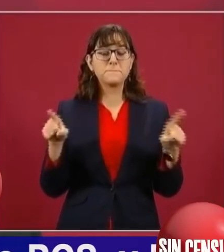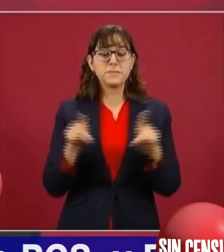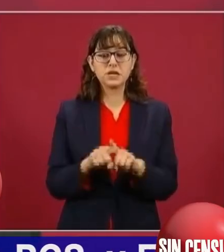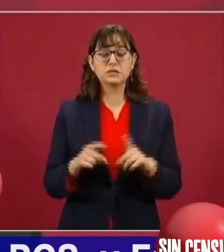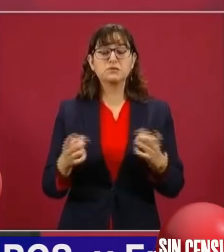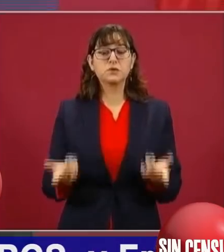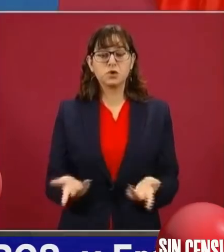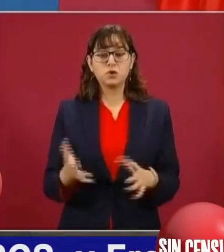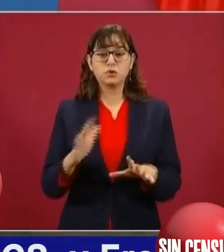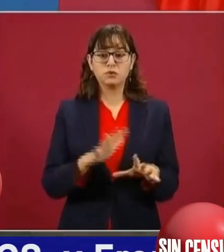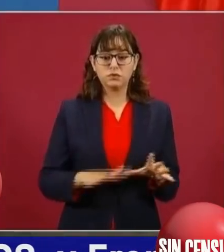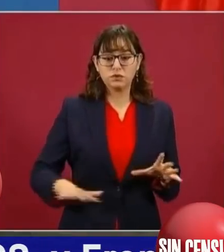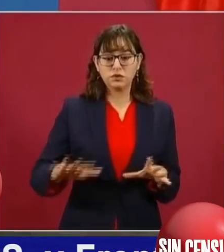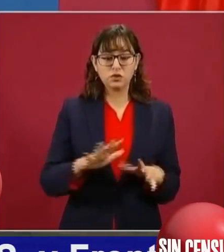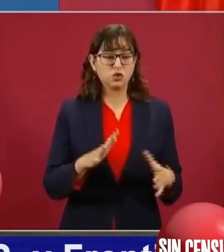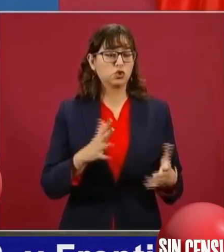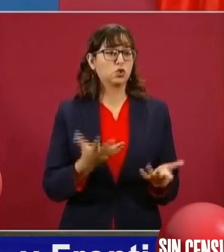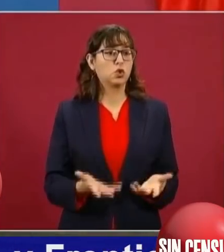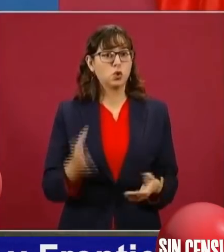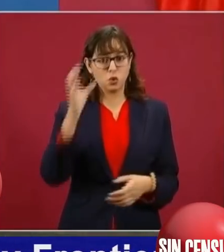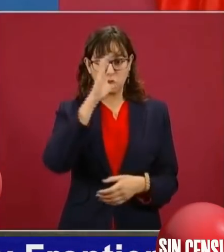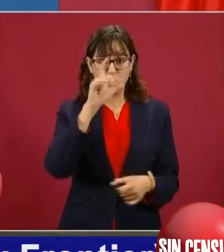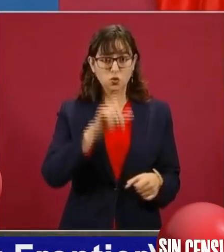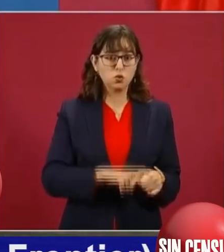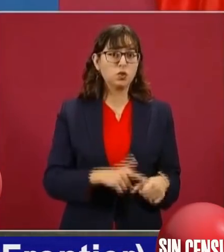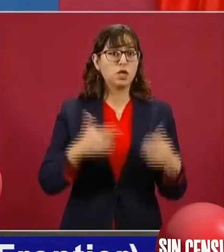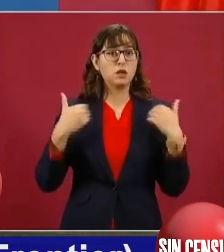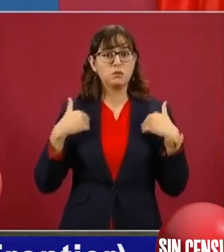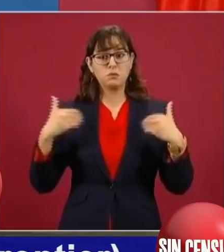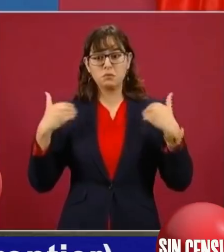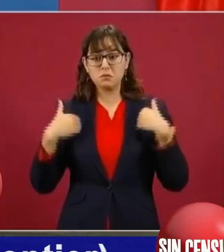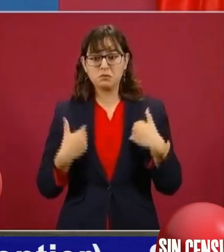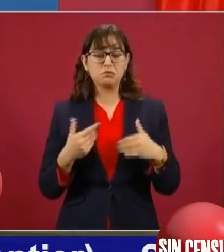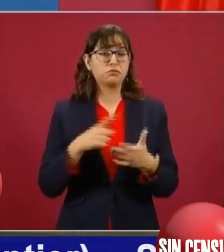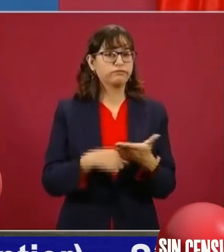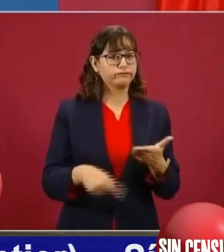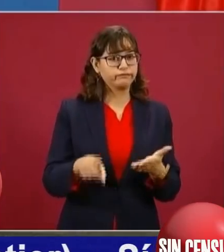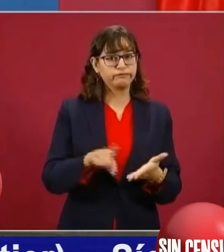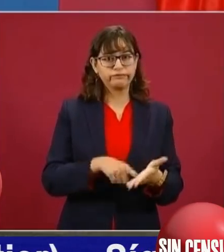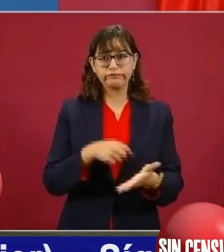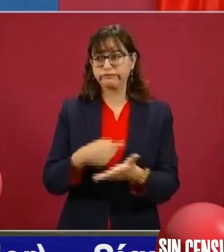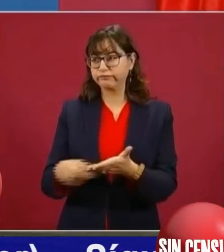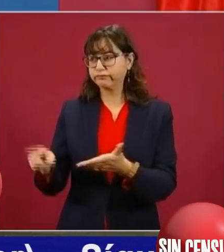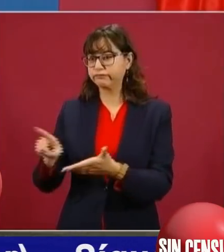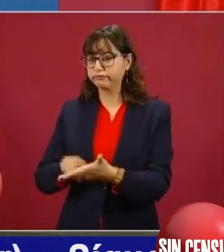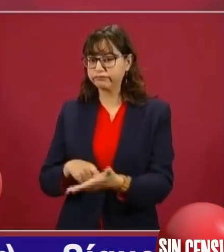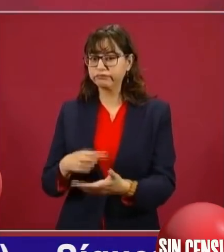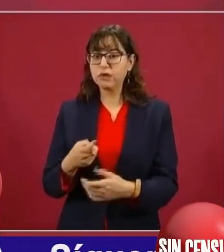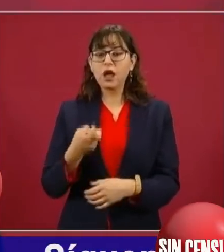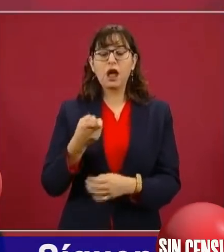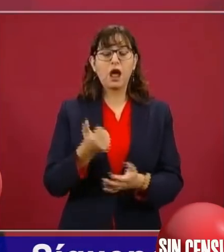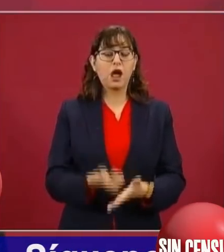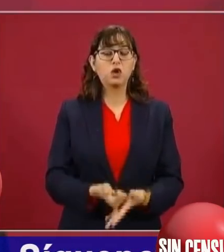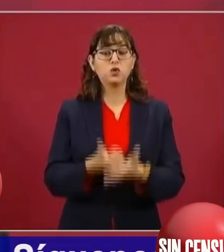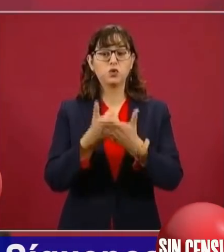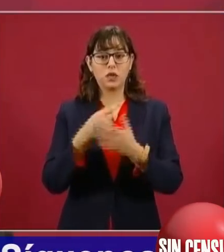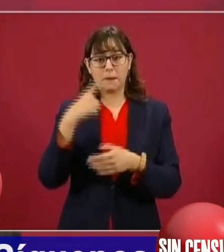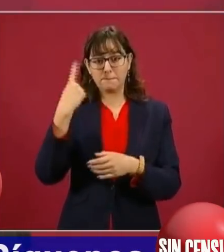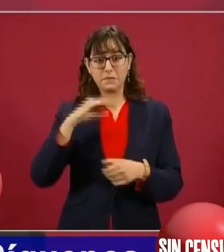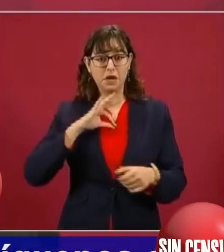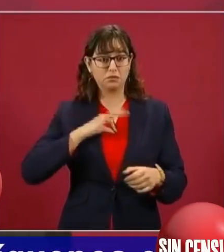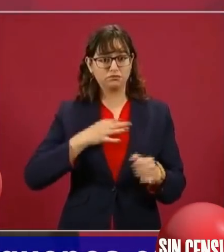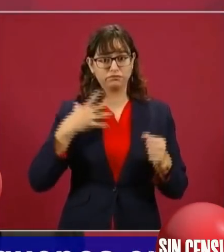económicos como recreativos, culturales y demás, y esto ha permitido reducir la intensidad